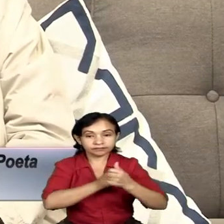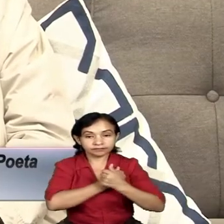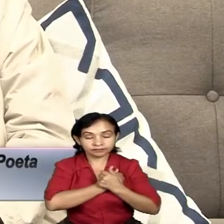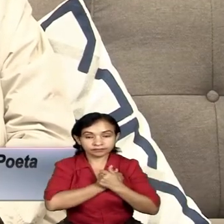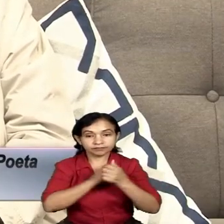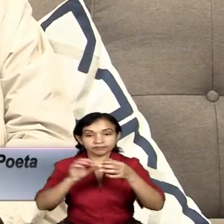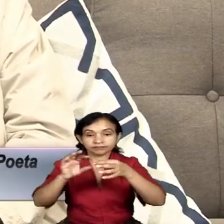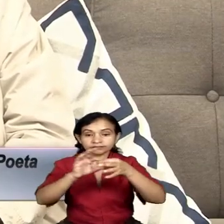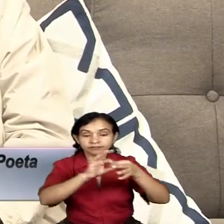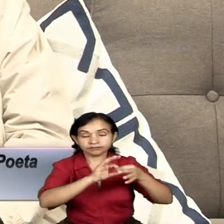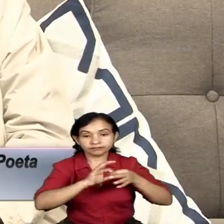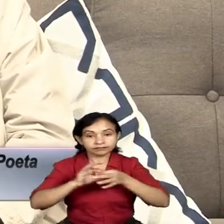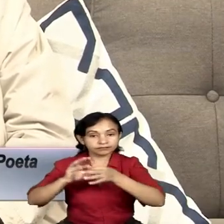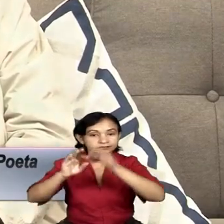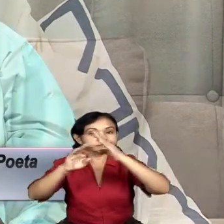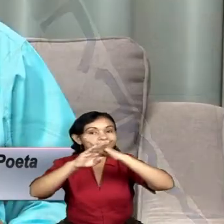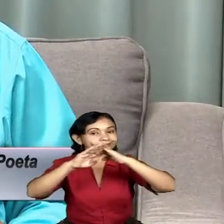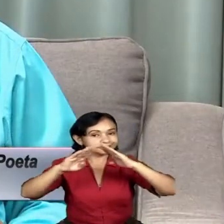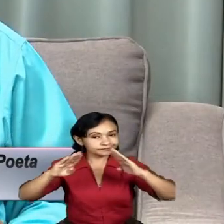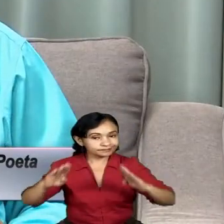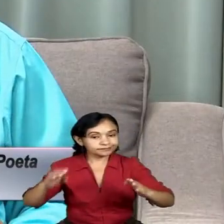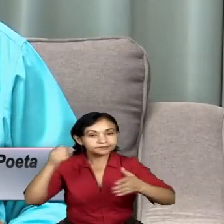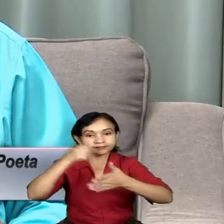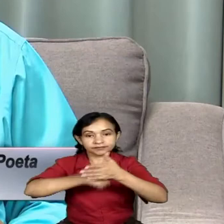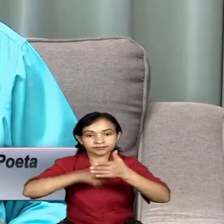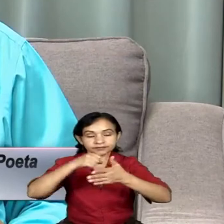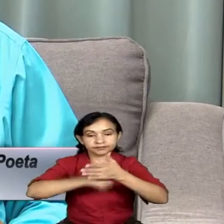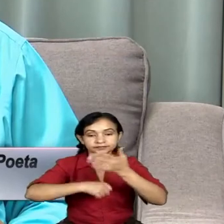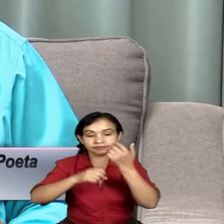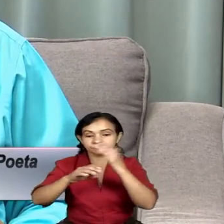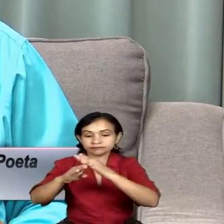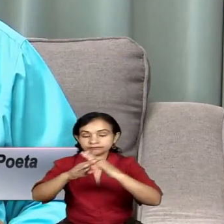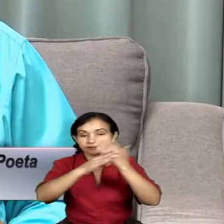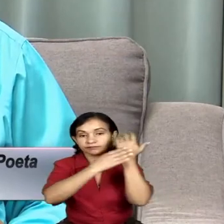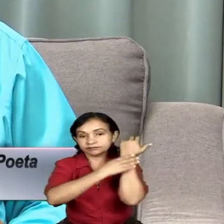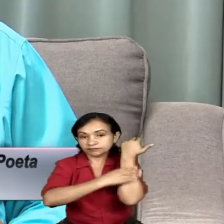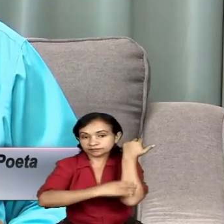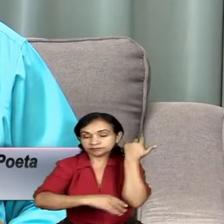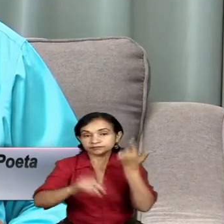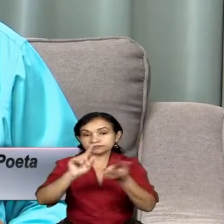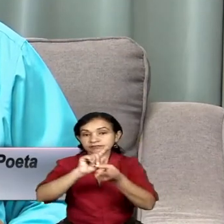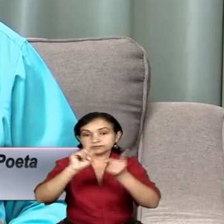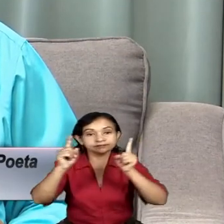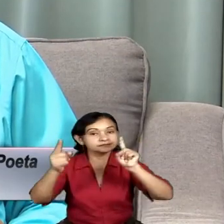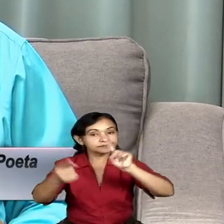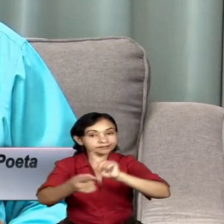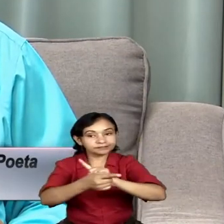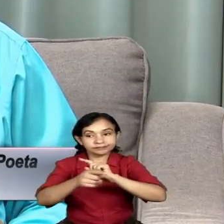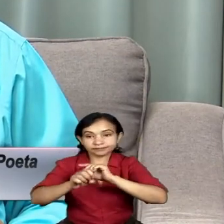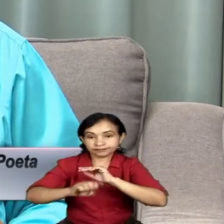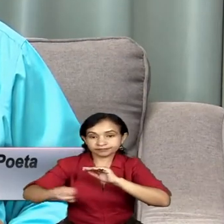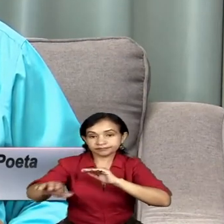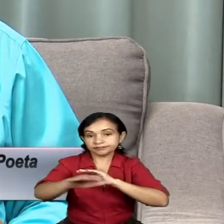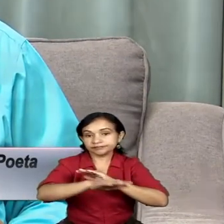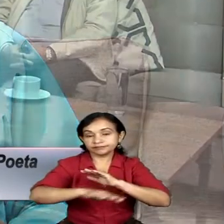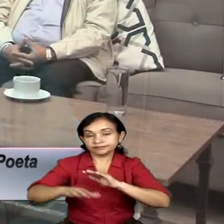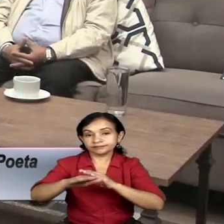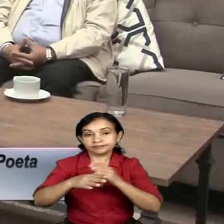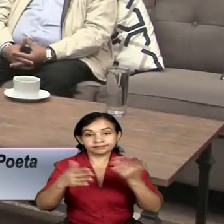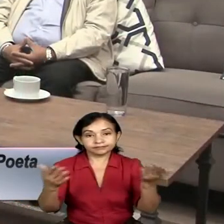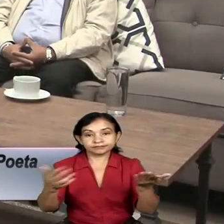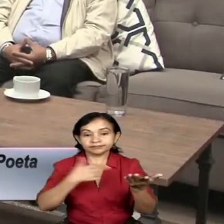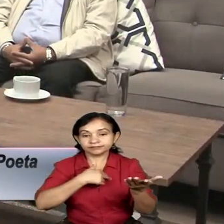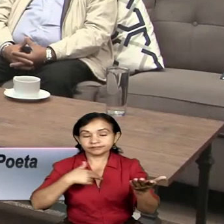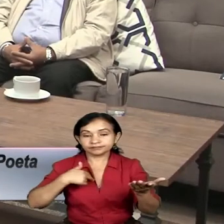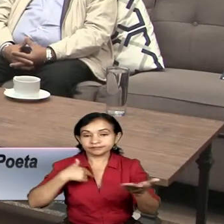de reconciliación, de lucha contra la pobreza, de cambios sociales, que es lo que ha